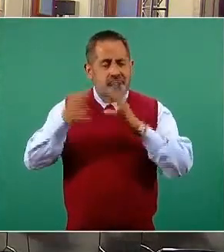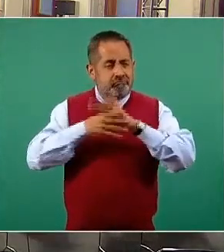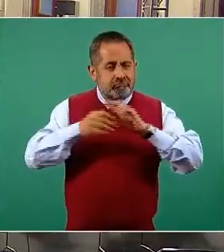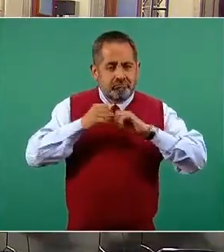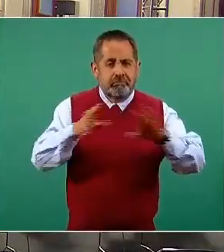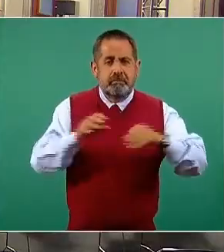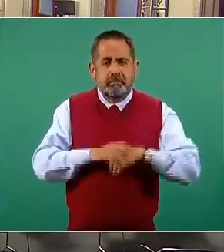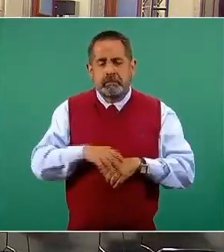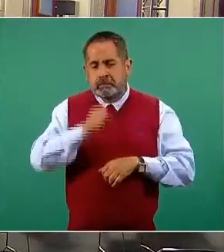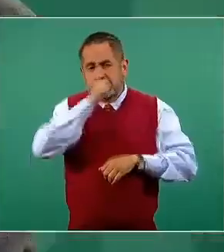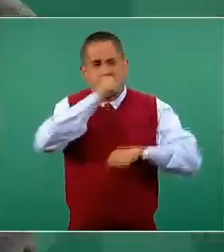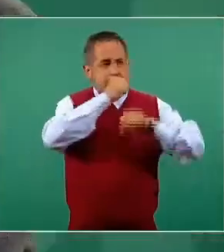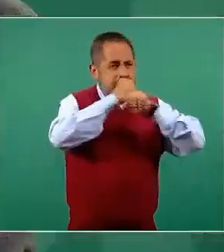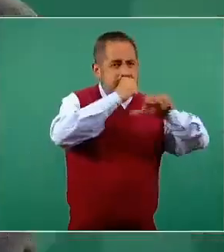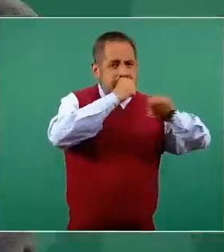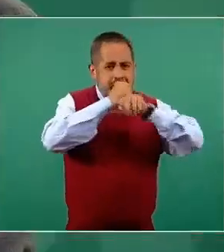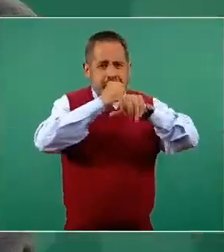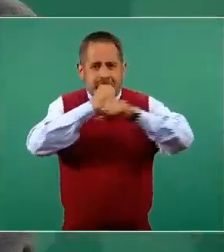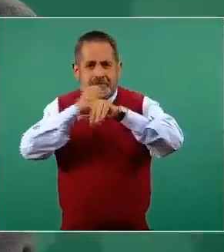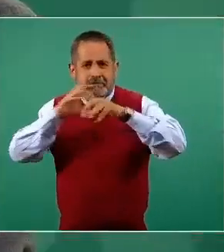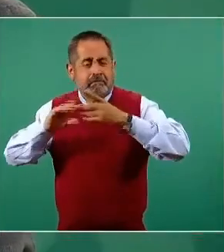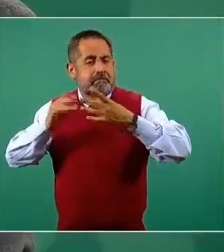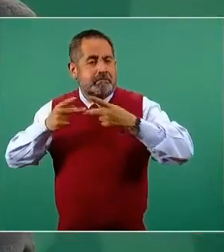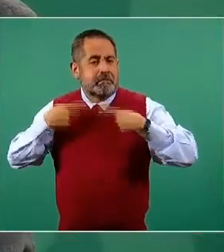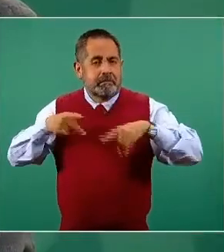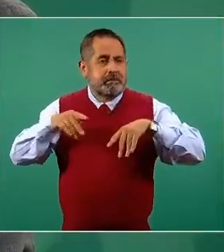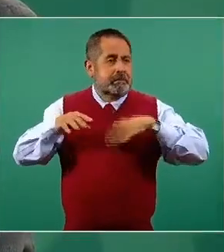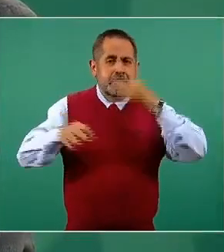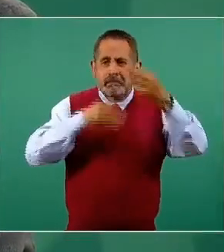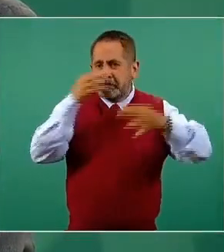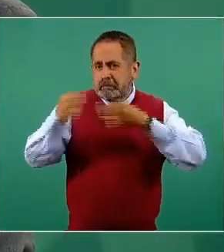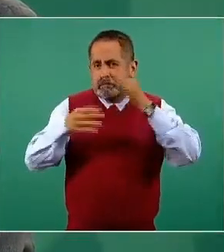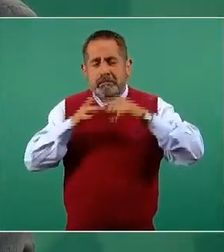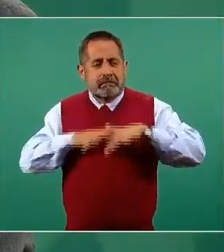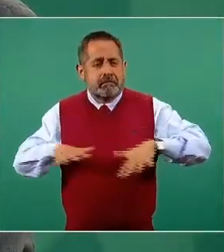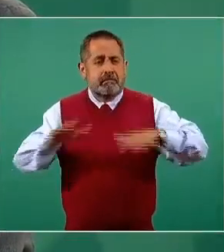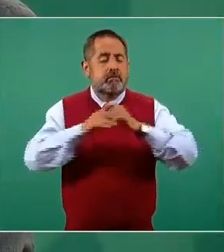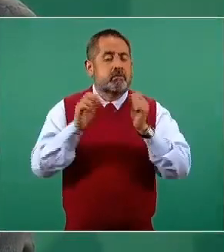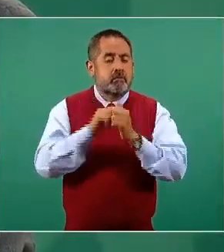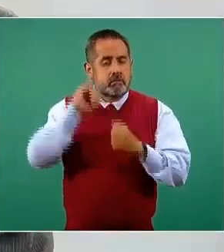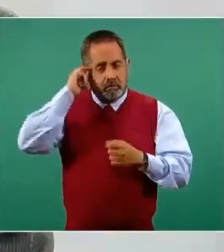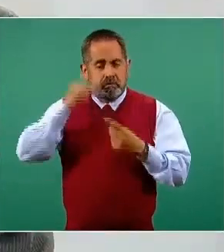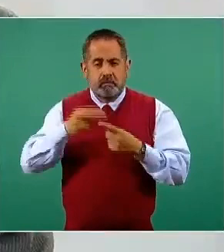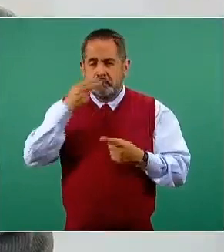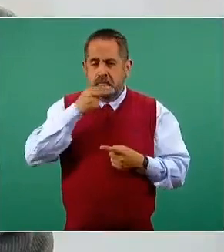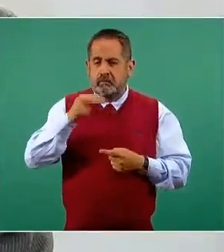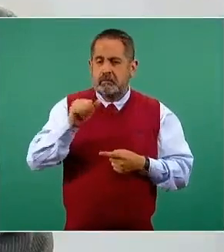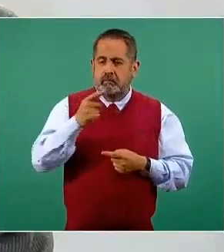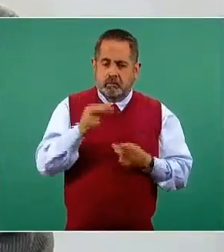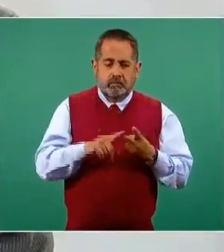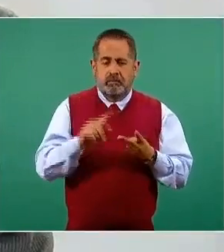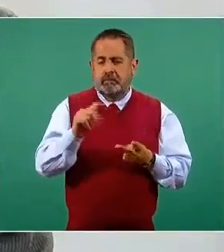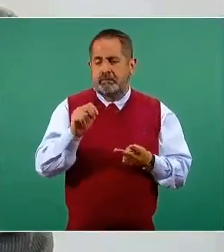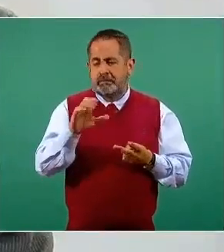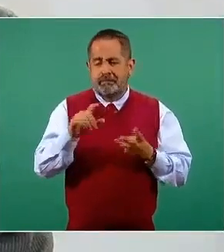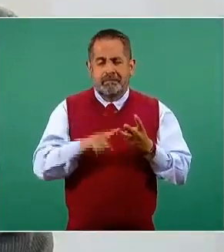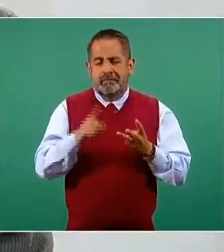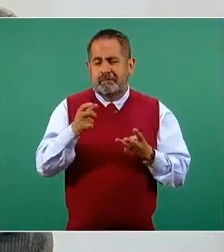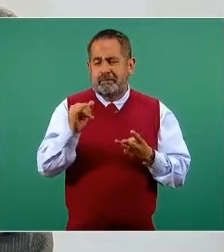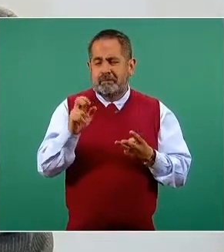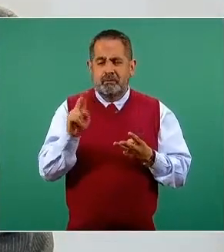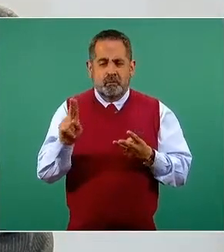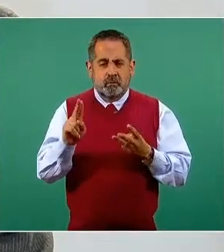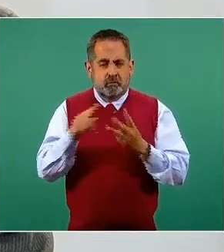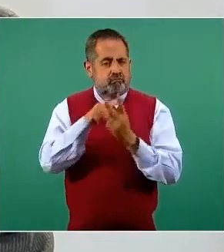el perifoneo en las comunidades, esto para difundir la información en náhuatl, en tenec y en xiu. Y bueno, pues